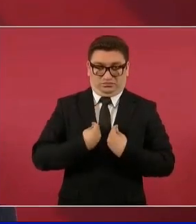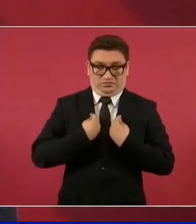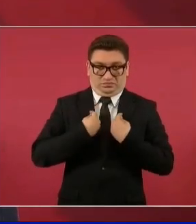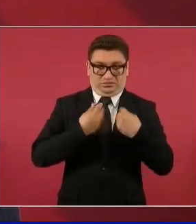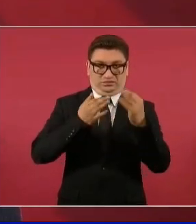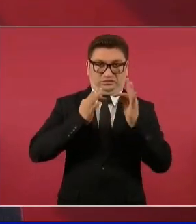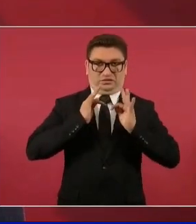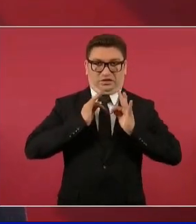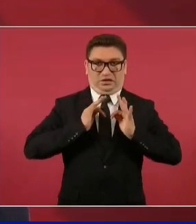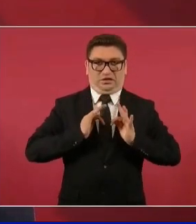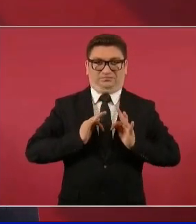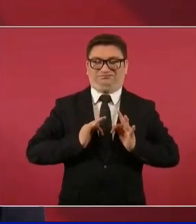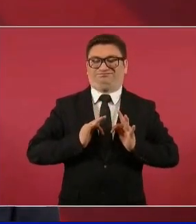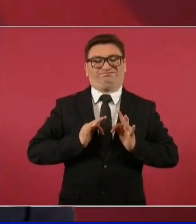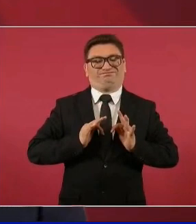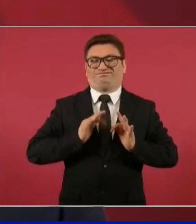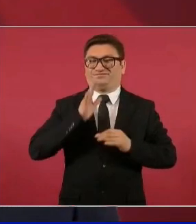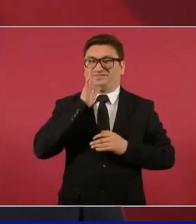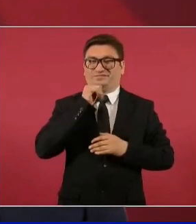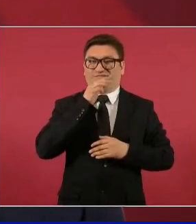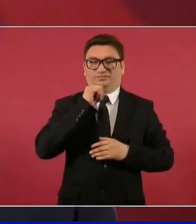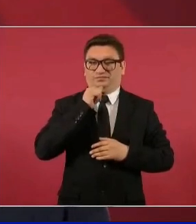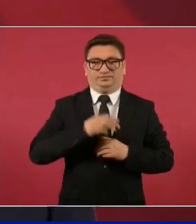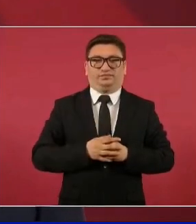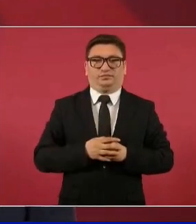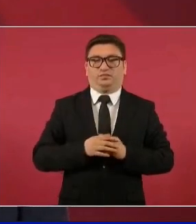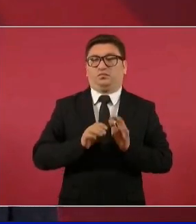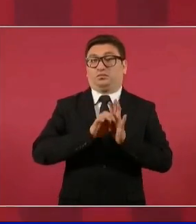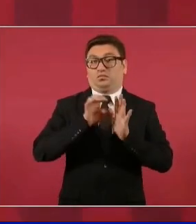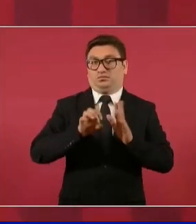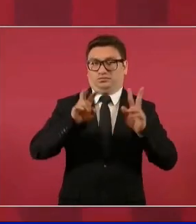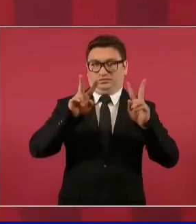tranquilos. Me refiero a la seguridad.